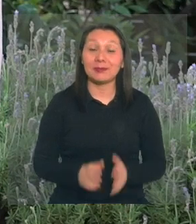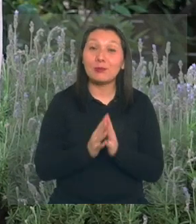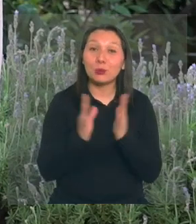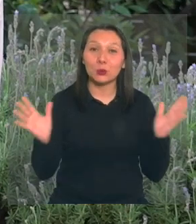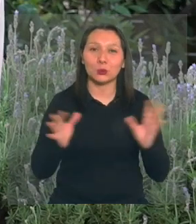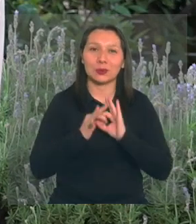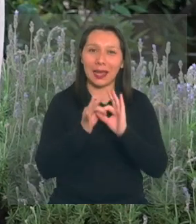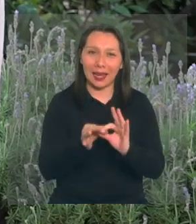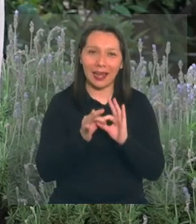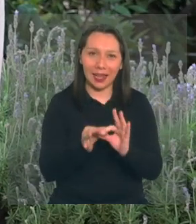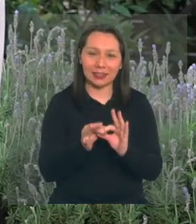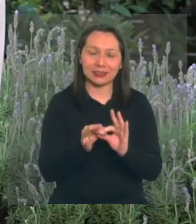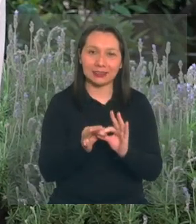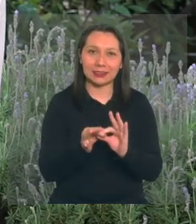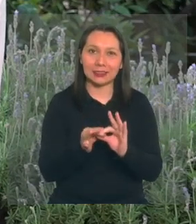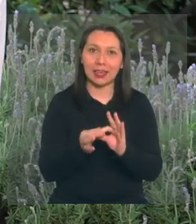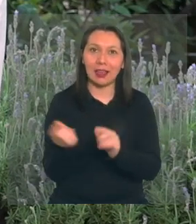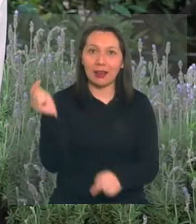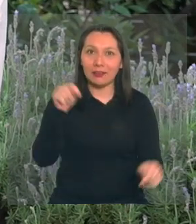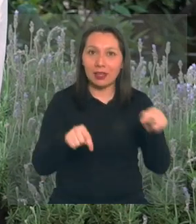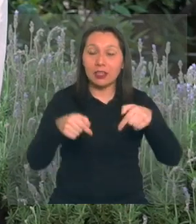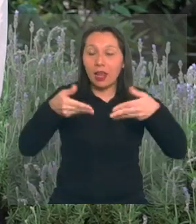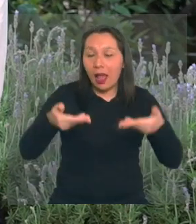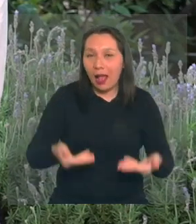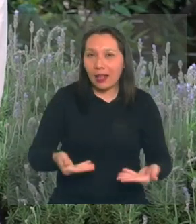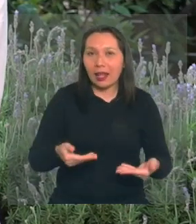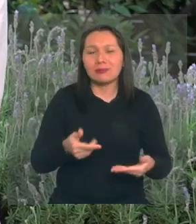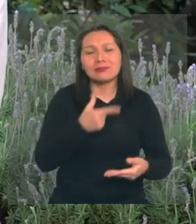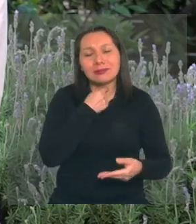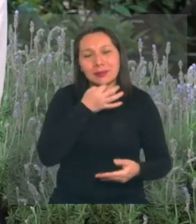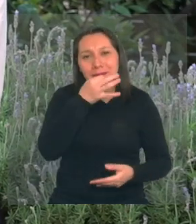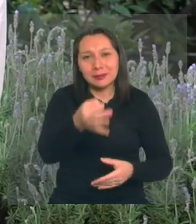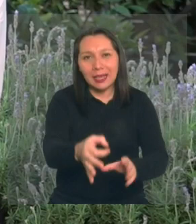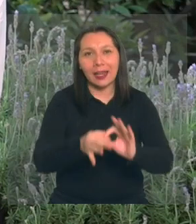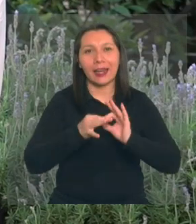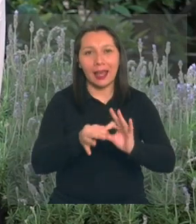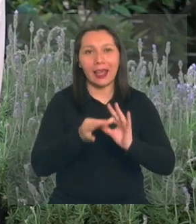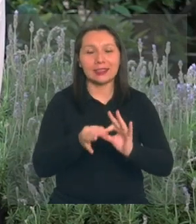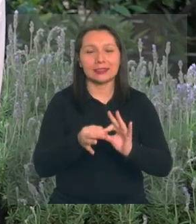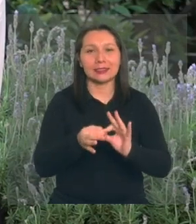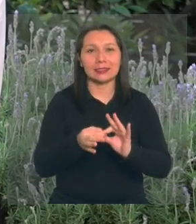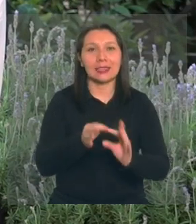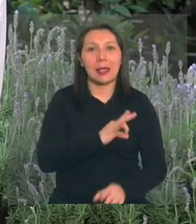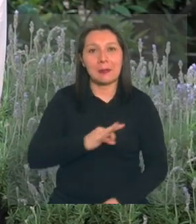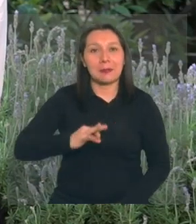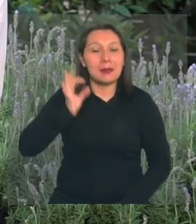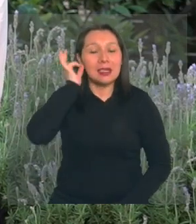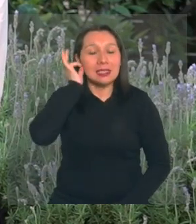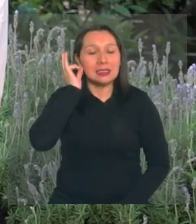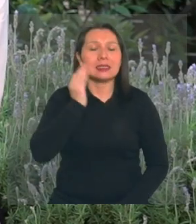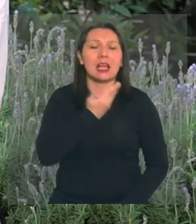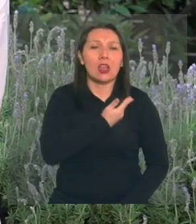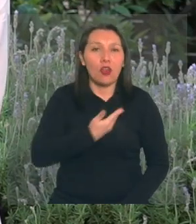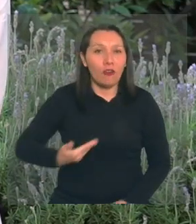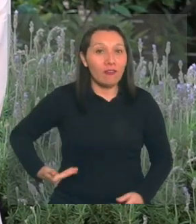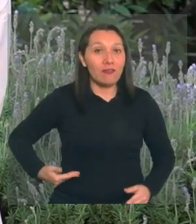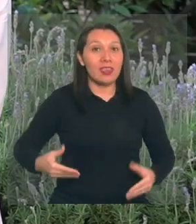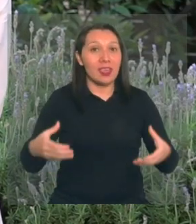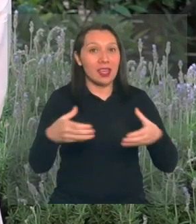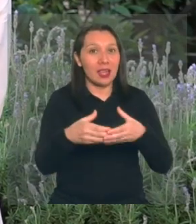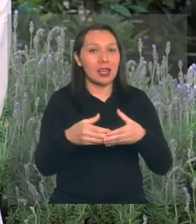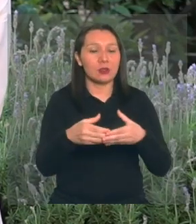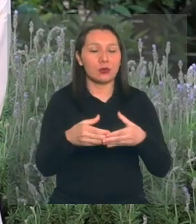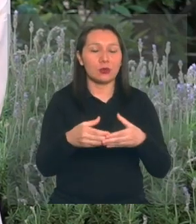Muchas gracias por estar acá hoy. Les quiero agradecer a la ministra, al gobierno, por